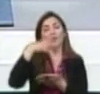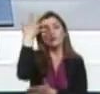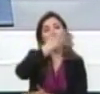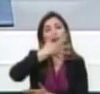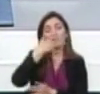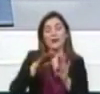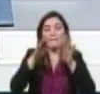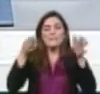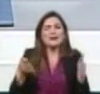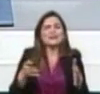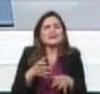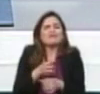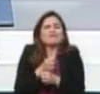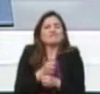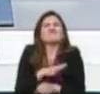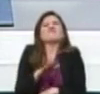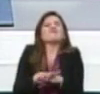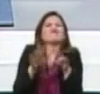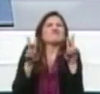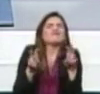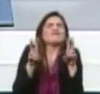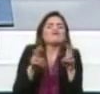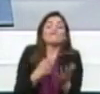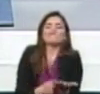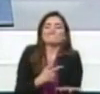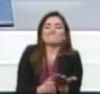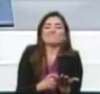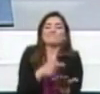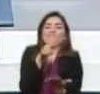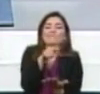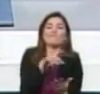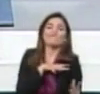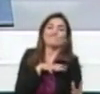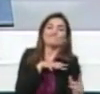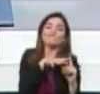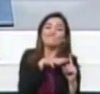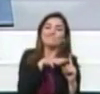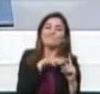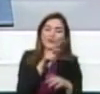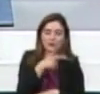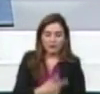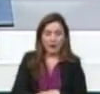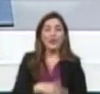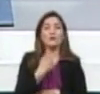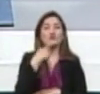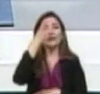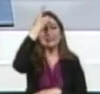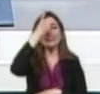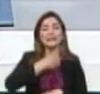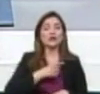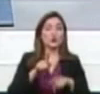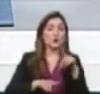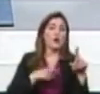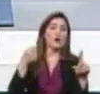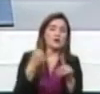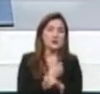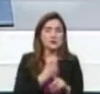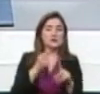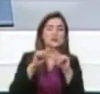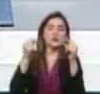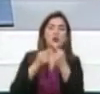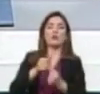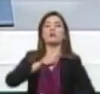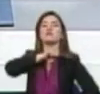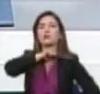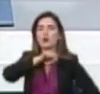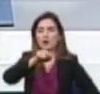de seguridad en torno a los atentados ocurridos en San Lorenzo en los últimos días. Se tomaron varias resoluciones para combatir a los grupos delincuenciales